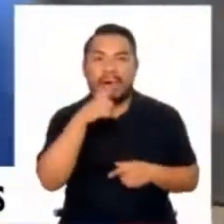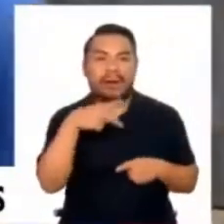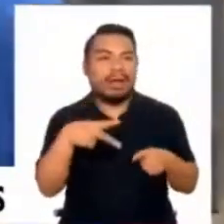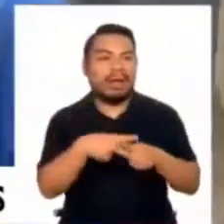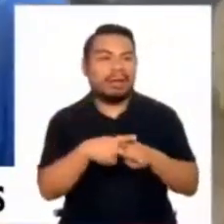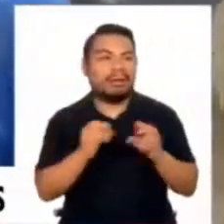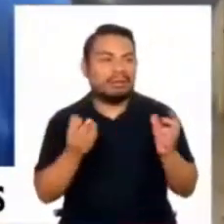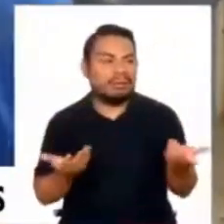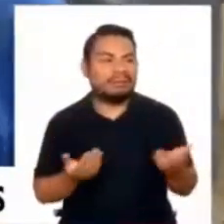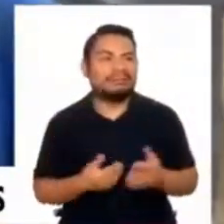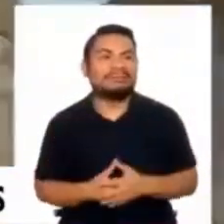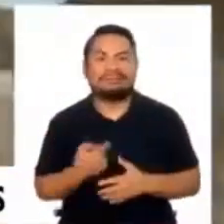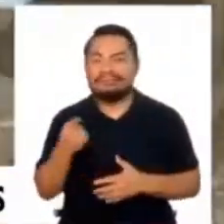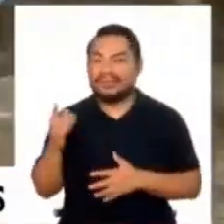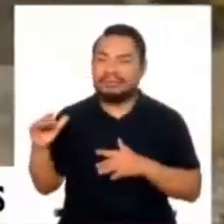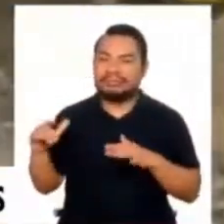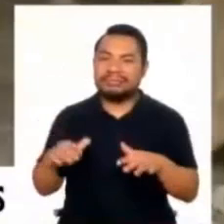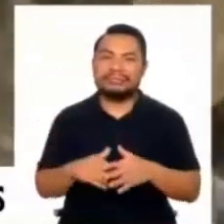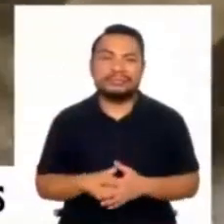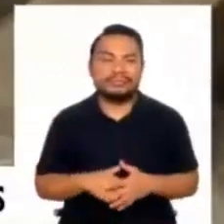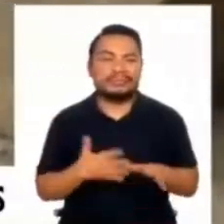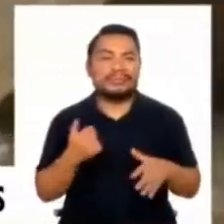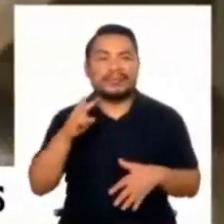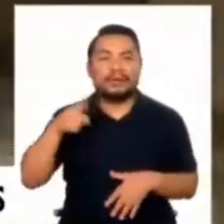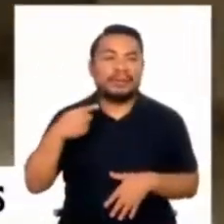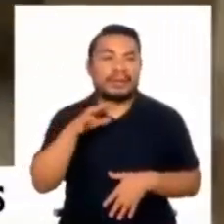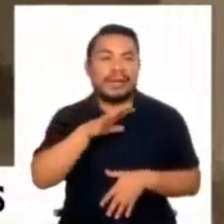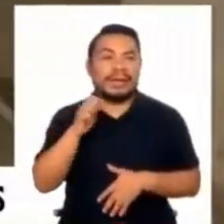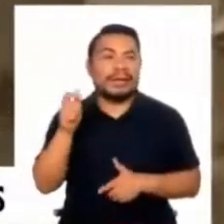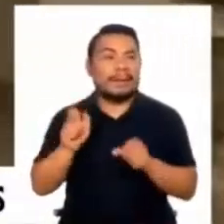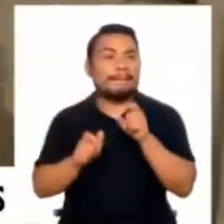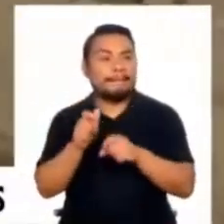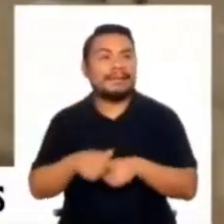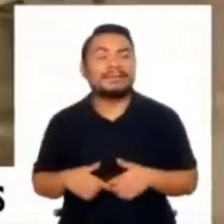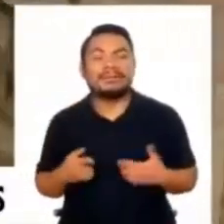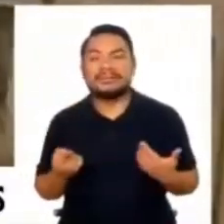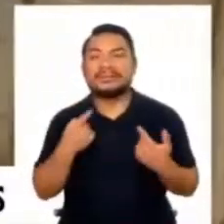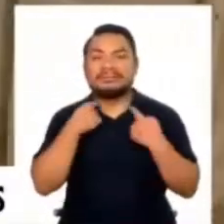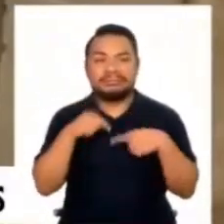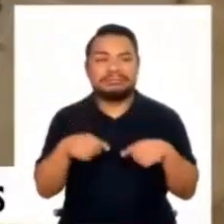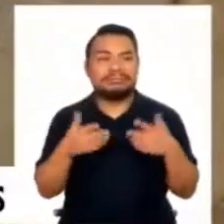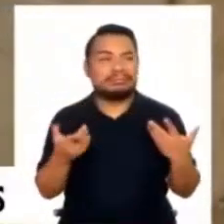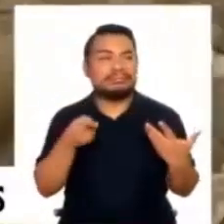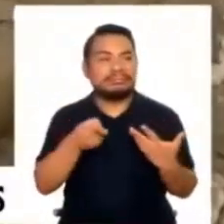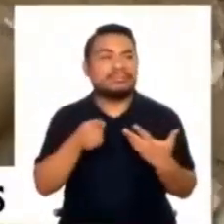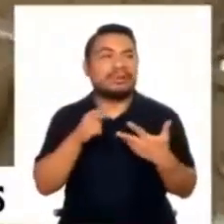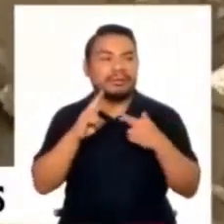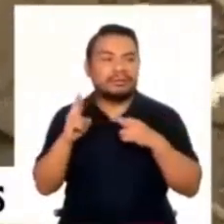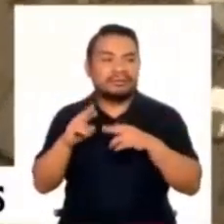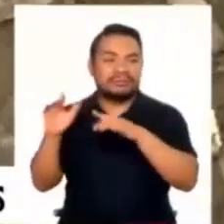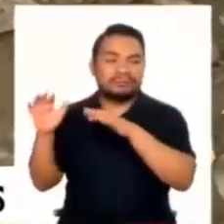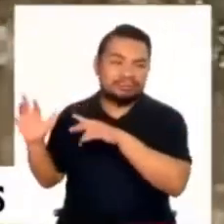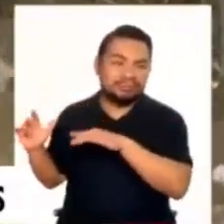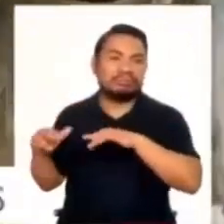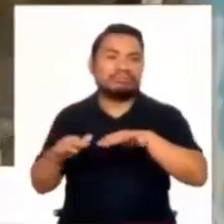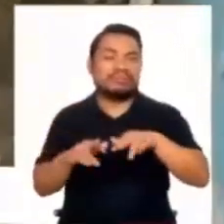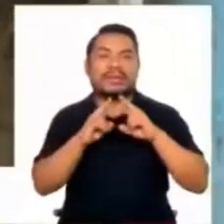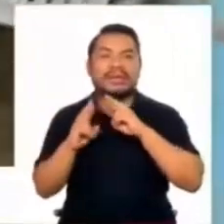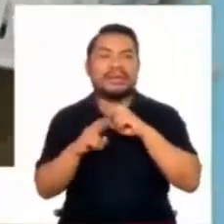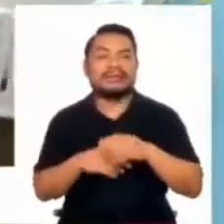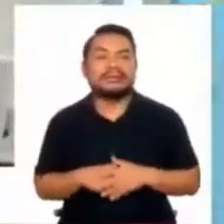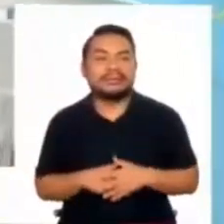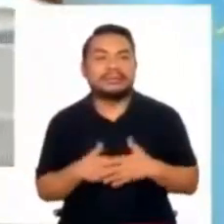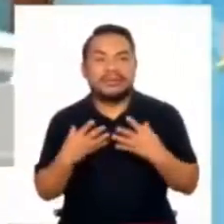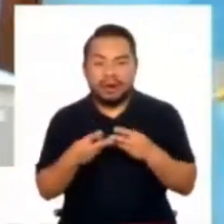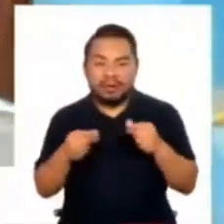Huayco del Río Seco arrasó con 300 casas y dejó 2.500 damnificados. La gente está llorando